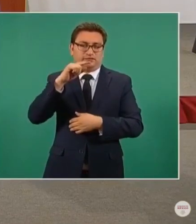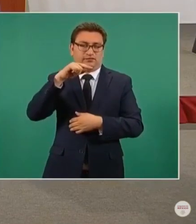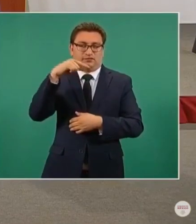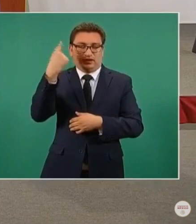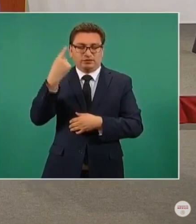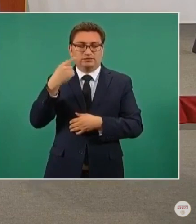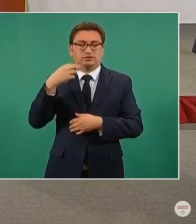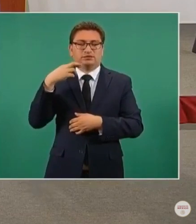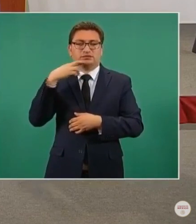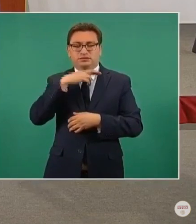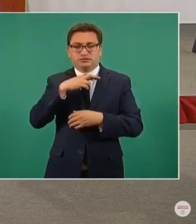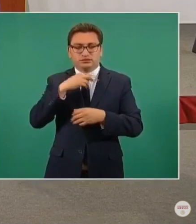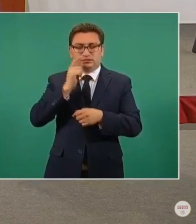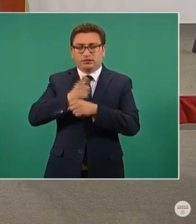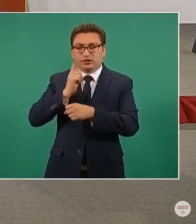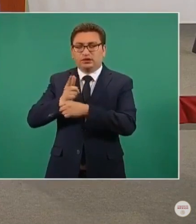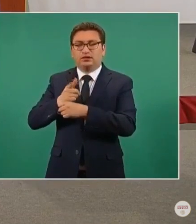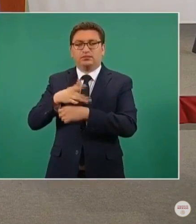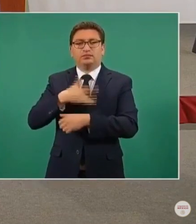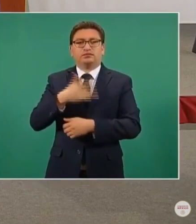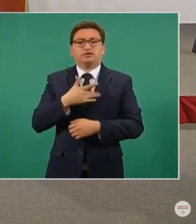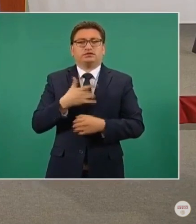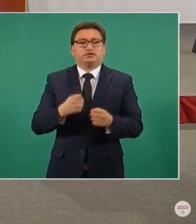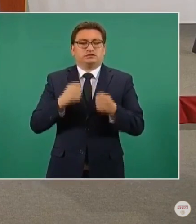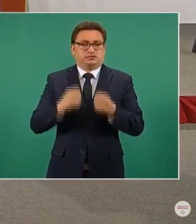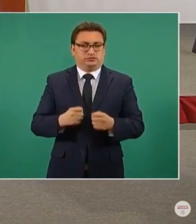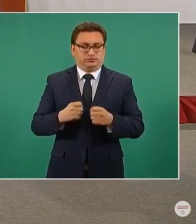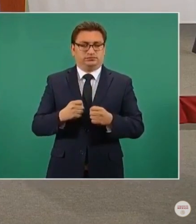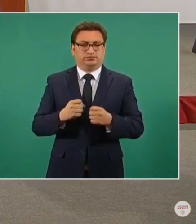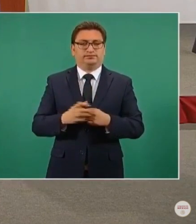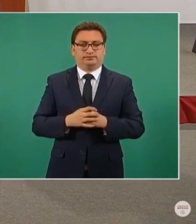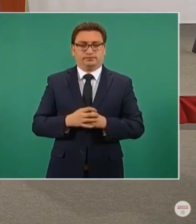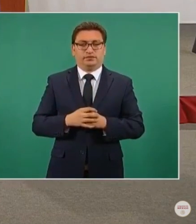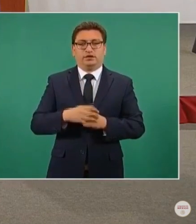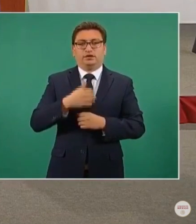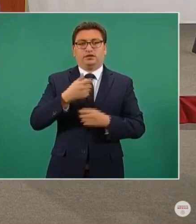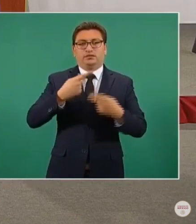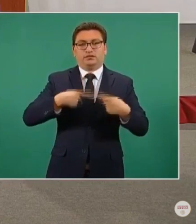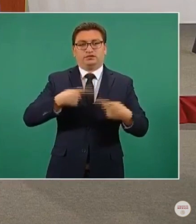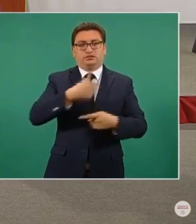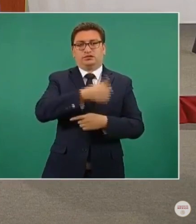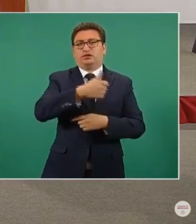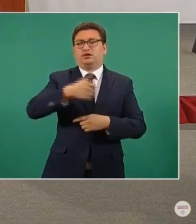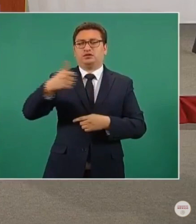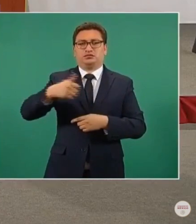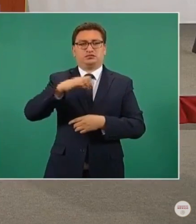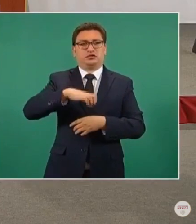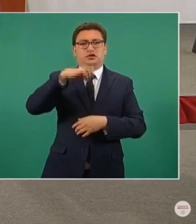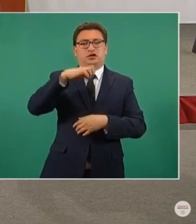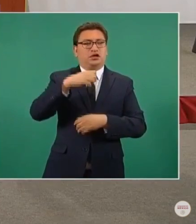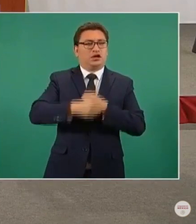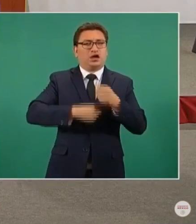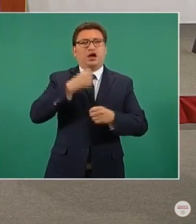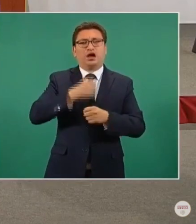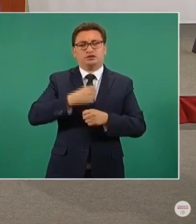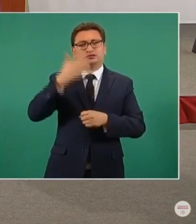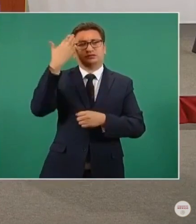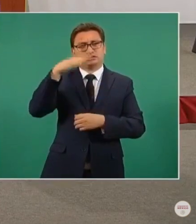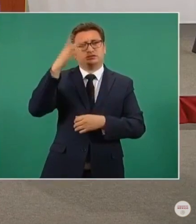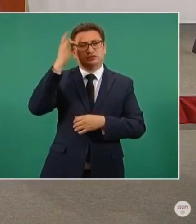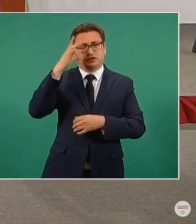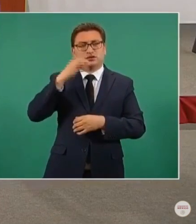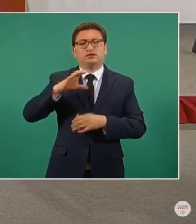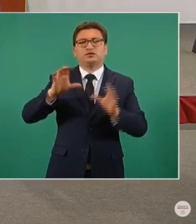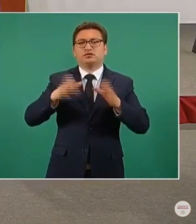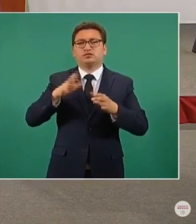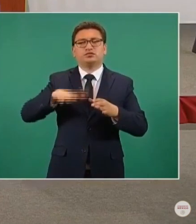en forma segura, en forma inobjetable. Cada persona se sabe su edad, tiene documentos de identidad o es reconocido por su